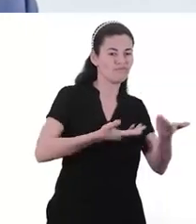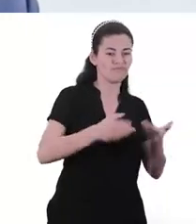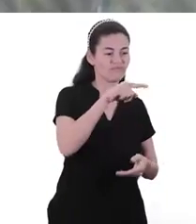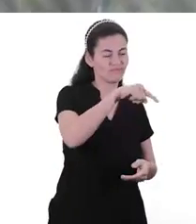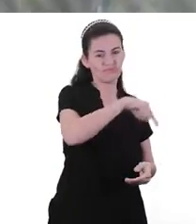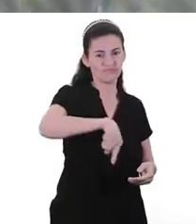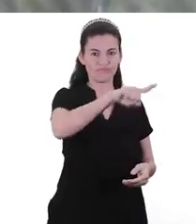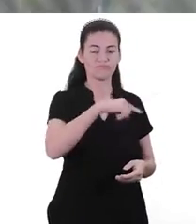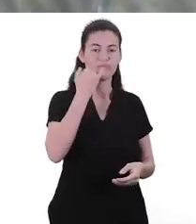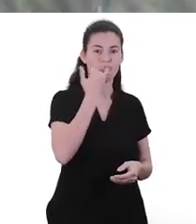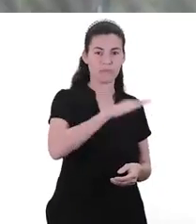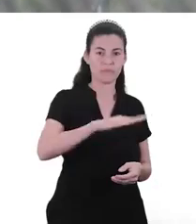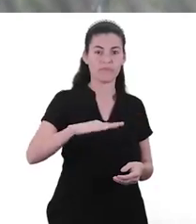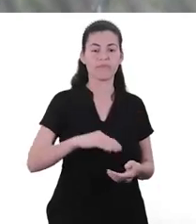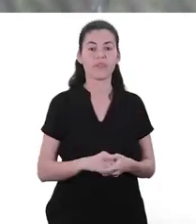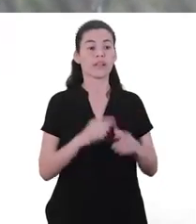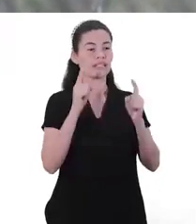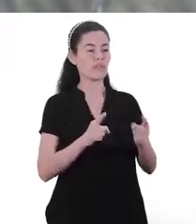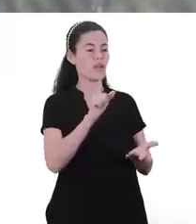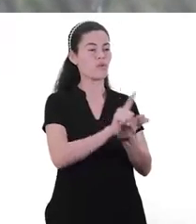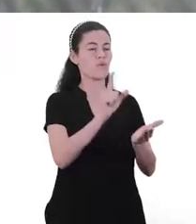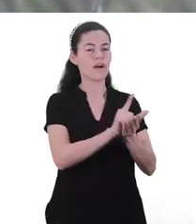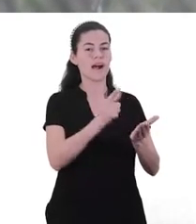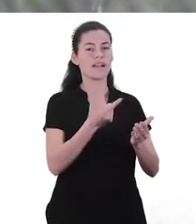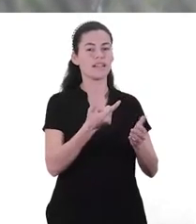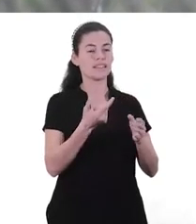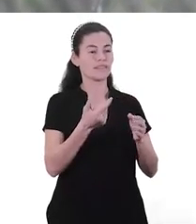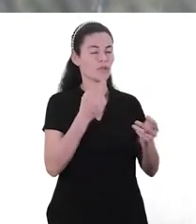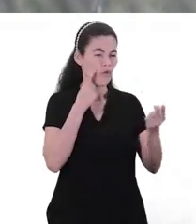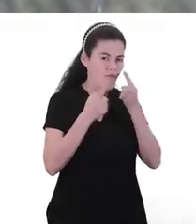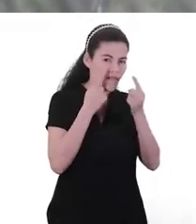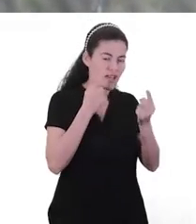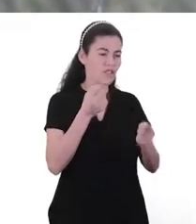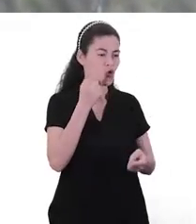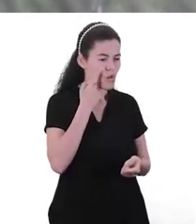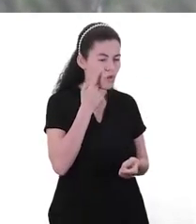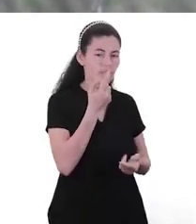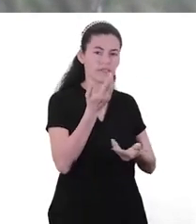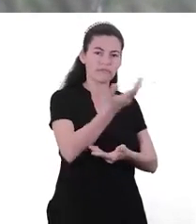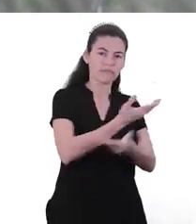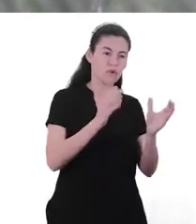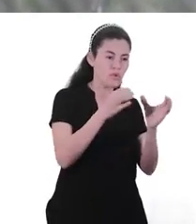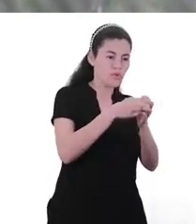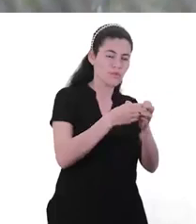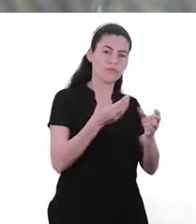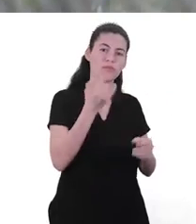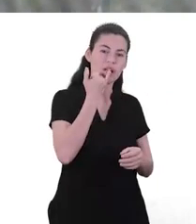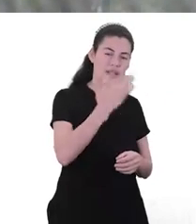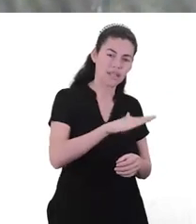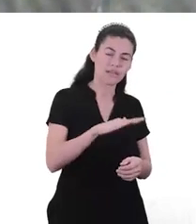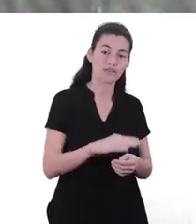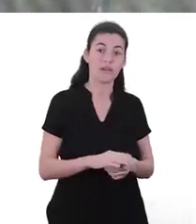es primordial eso. Aparte de la autoestima, la confianza, o sea, el trabajo en grupo. Hay mucha gente que